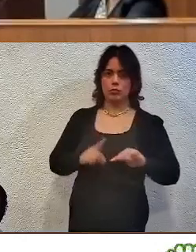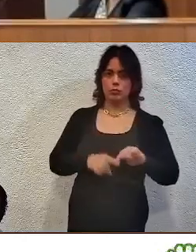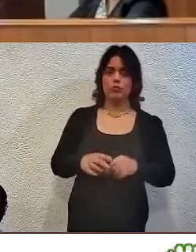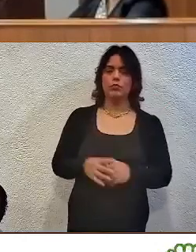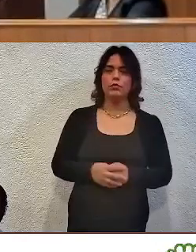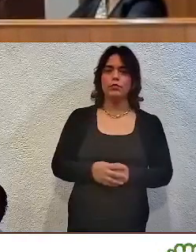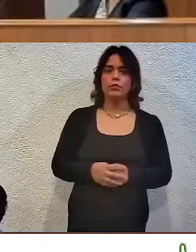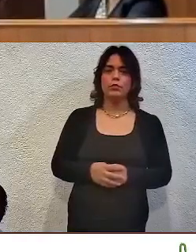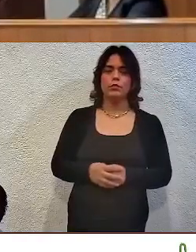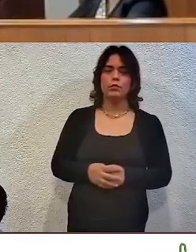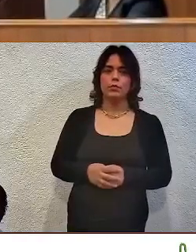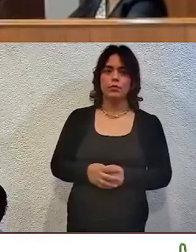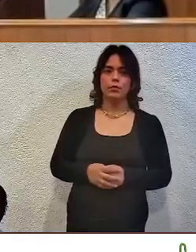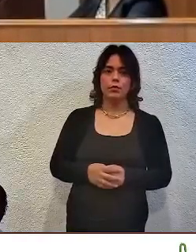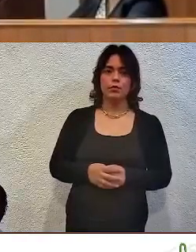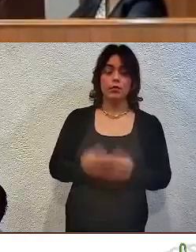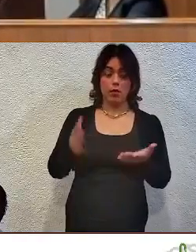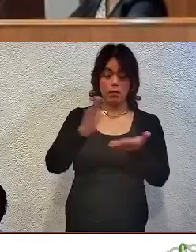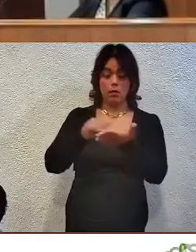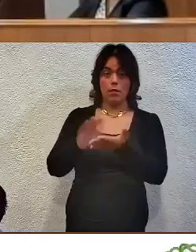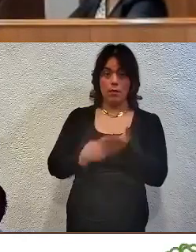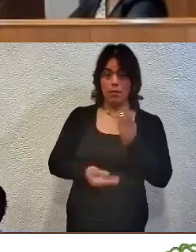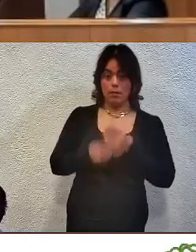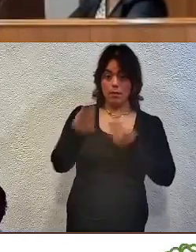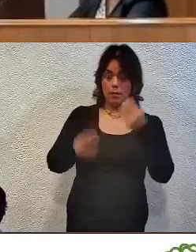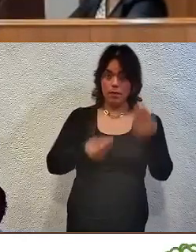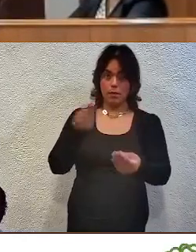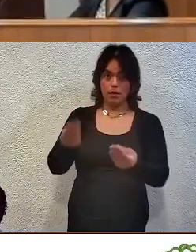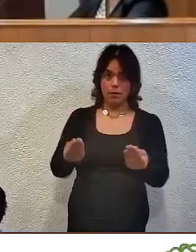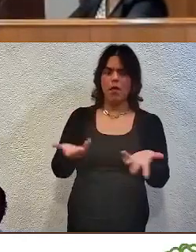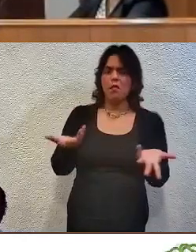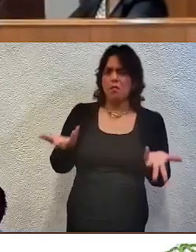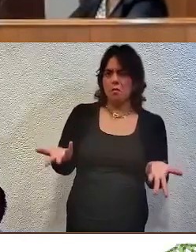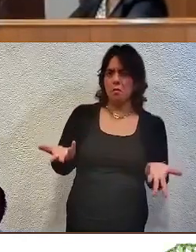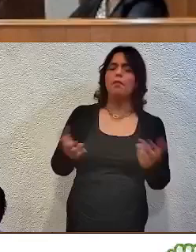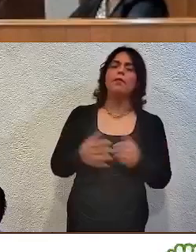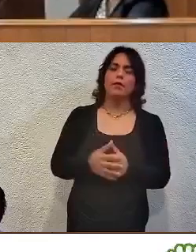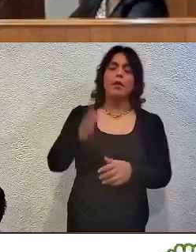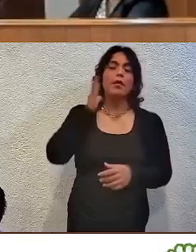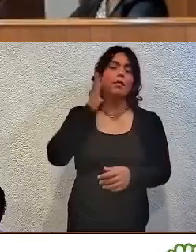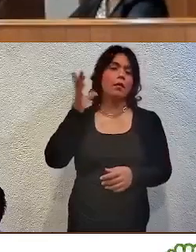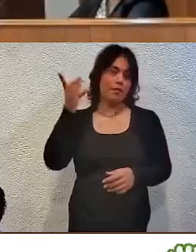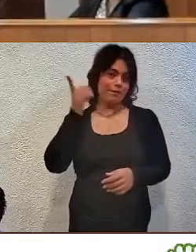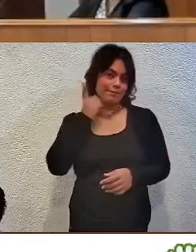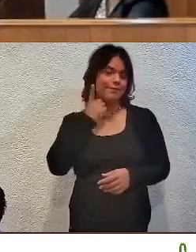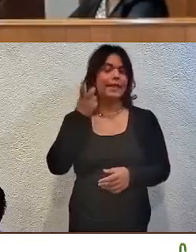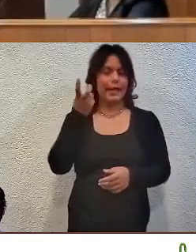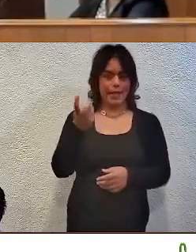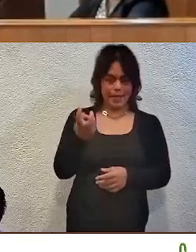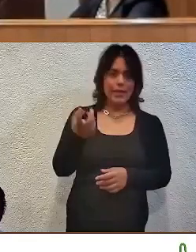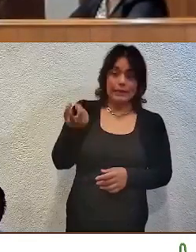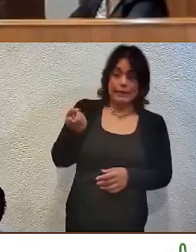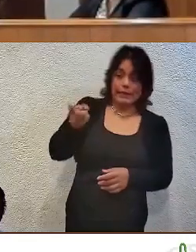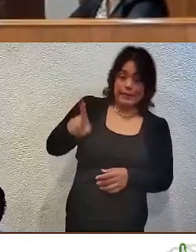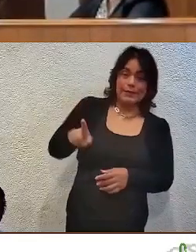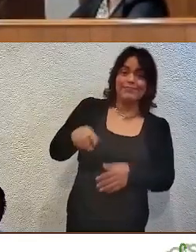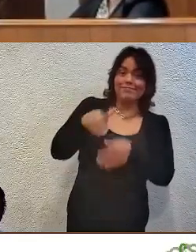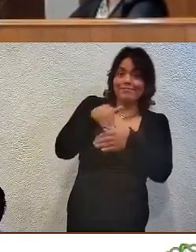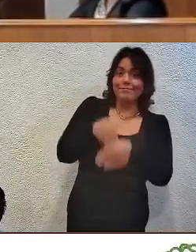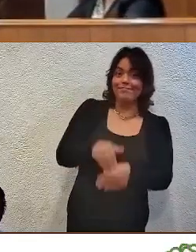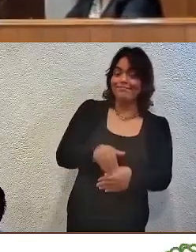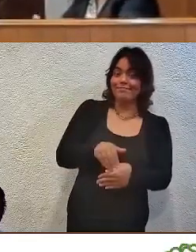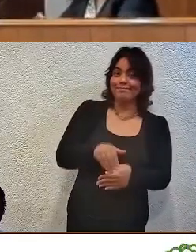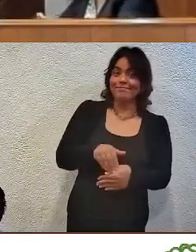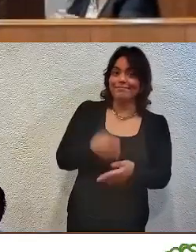De la valoración de la documentación remitida se concluye que el Congreso del Estado ha dado cumplimiento cabal a lo ordenado en la sentencia,